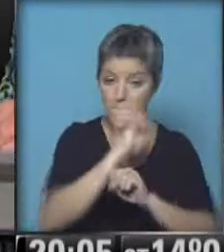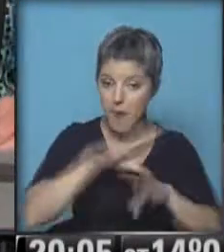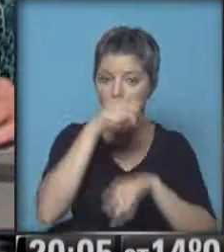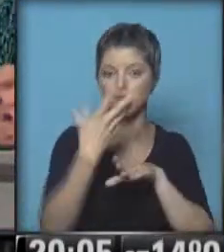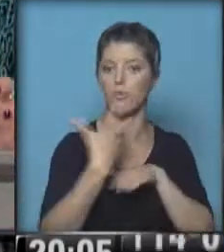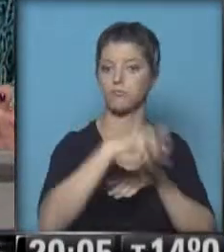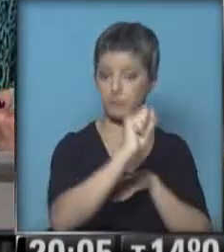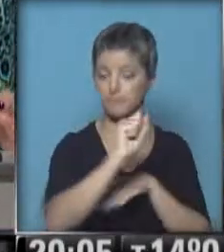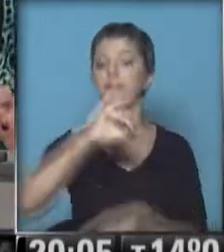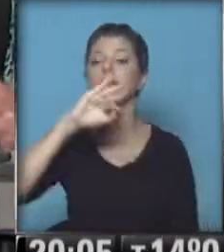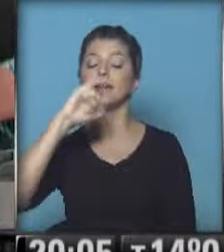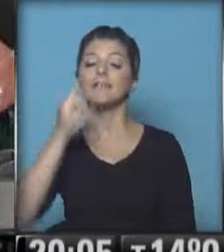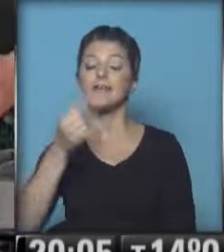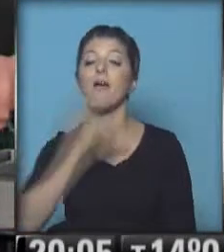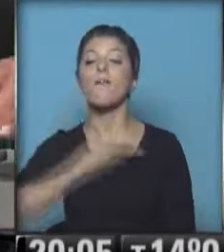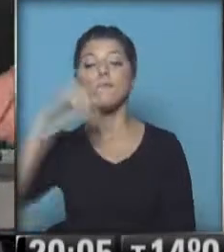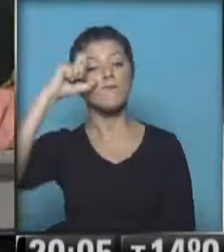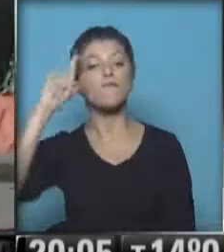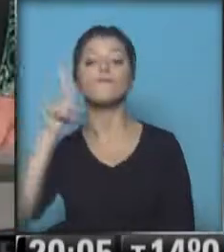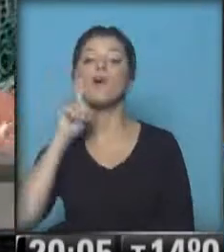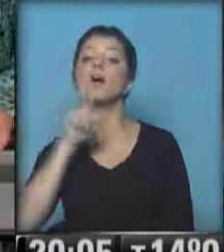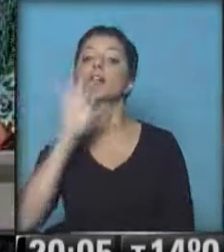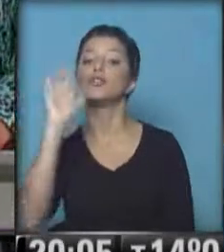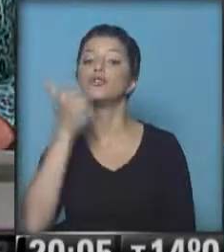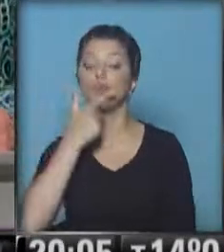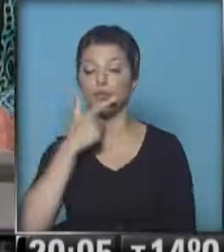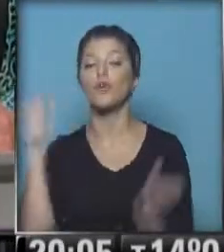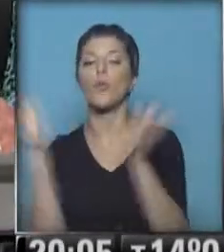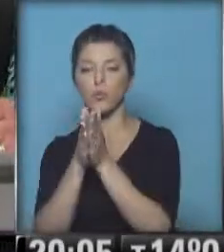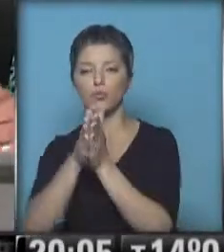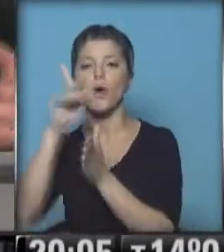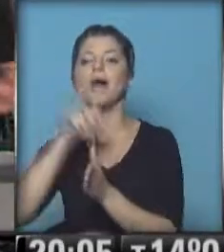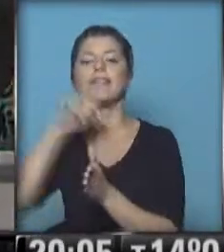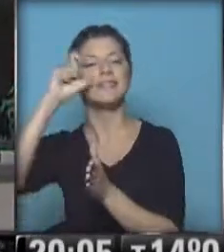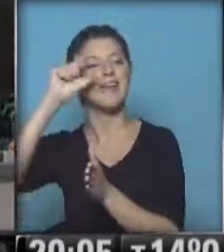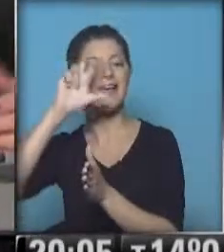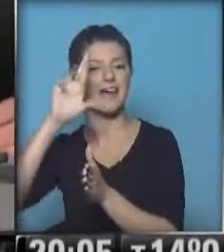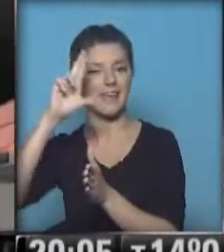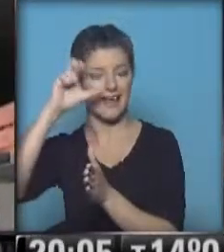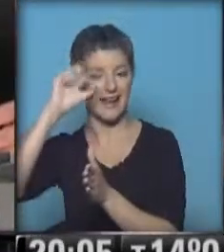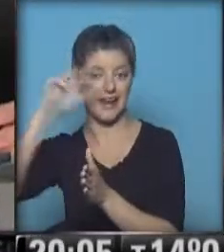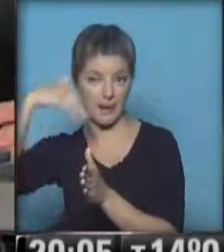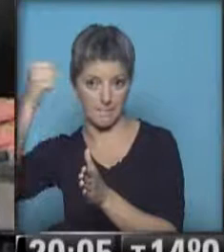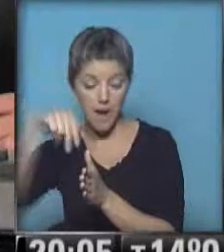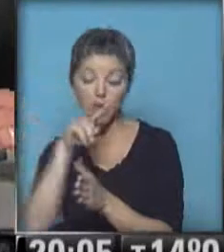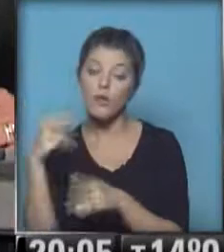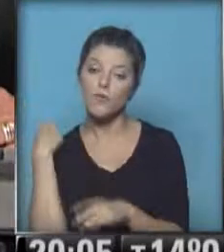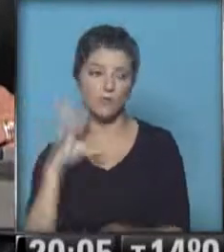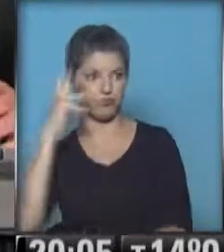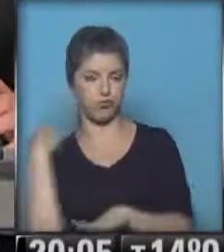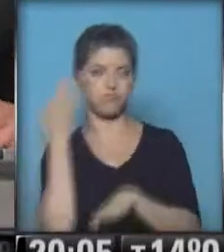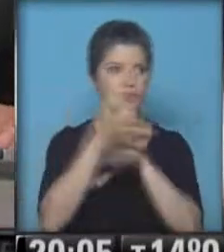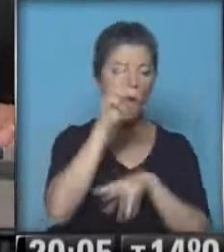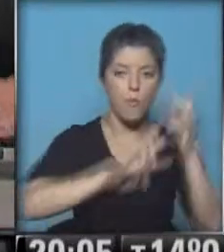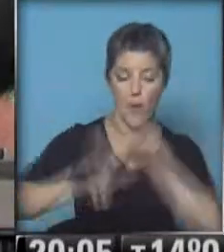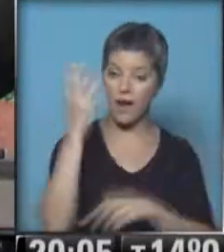trata de Feitos, un señor que trabajó con Jorge Tellerman en un momento, fue ofuscado, por supuesto, a buscar su automóvil, pero a